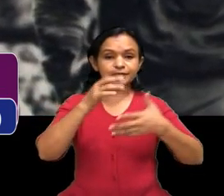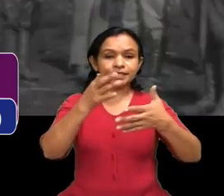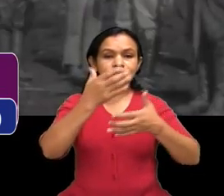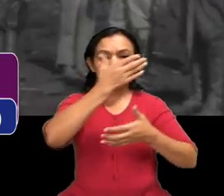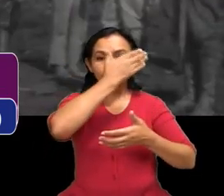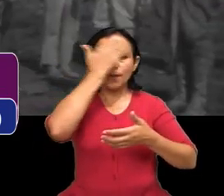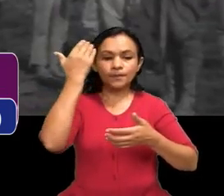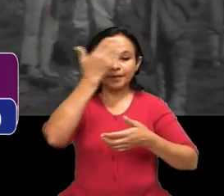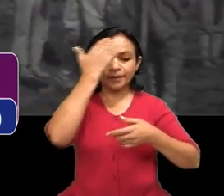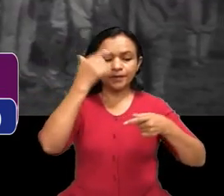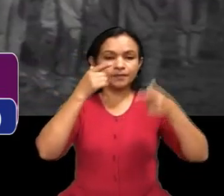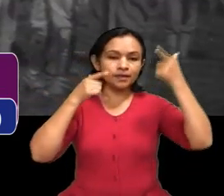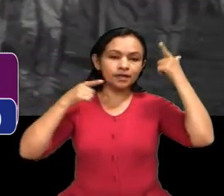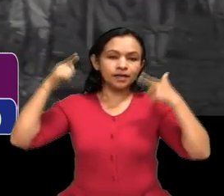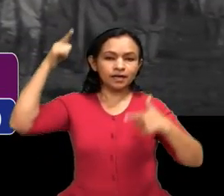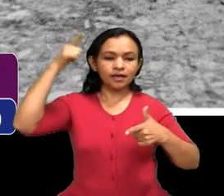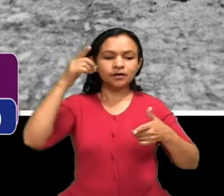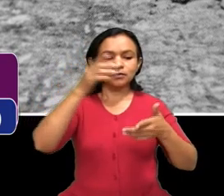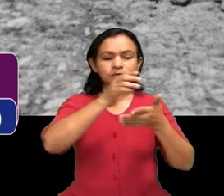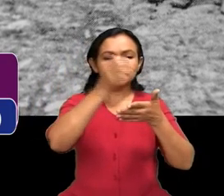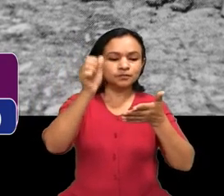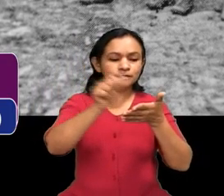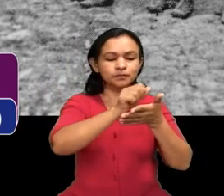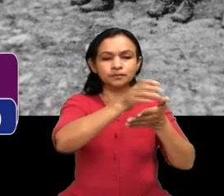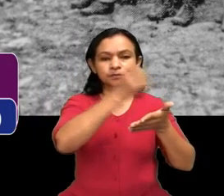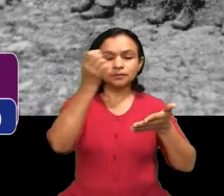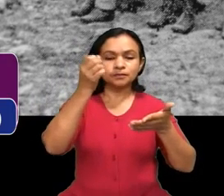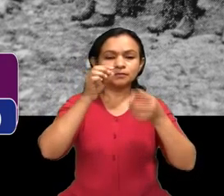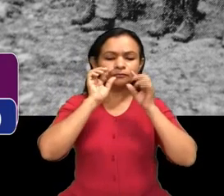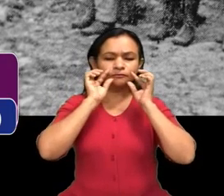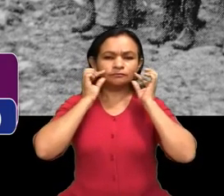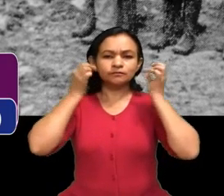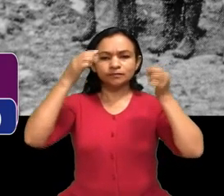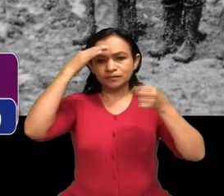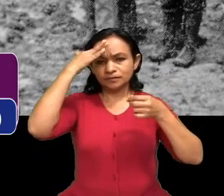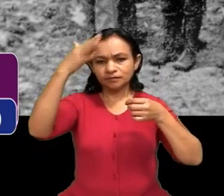los andinos, que se olviden a los Pancho Villa.